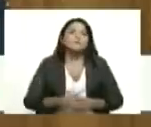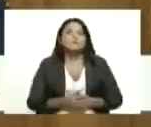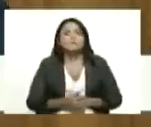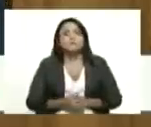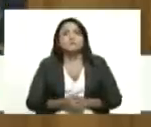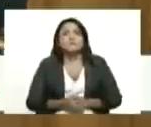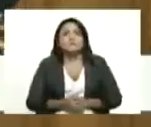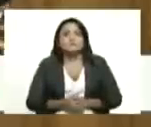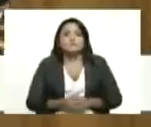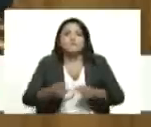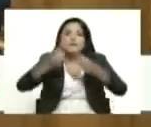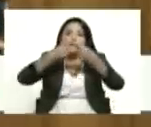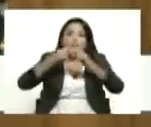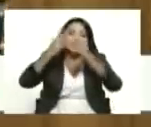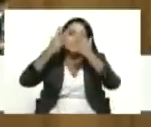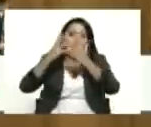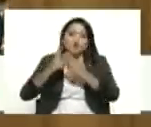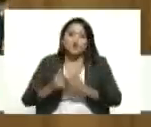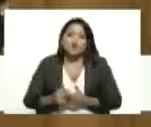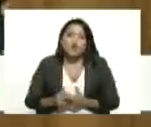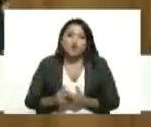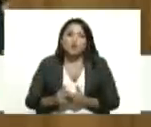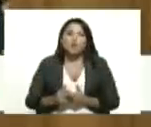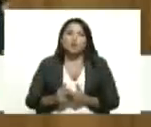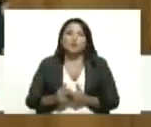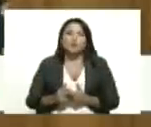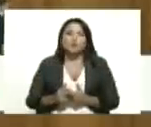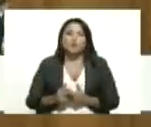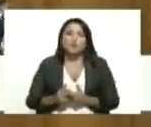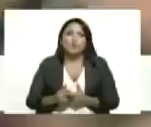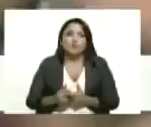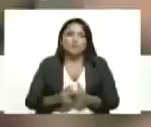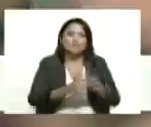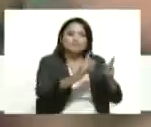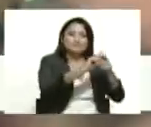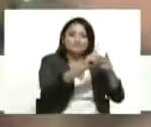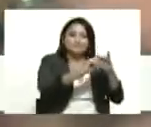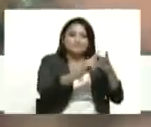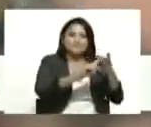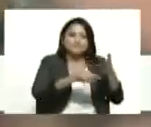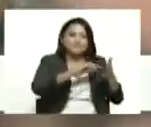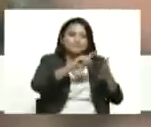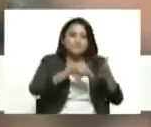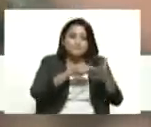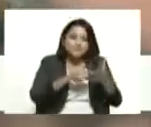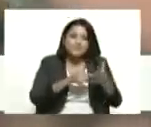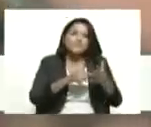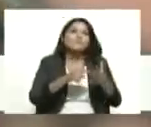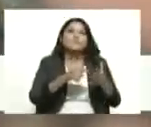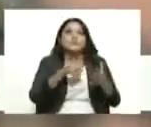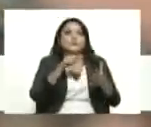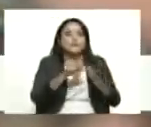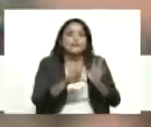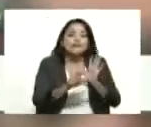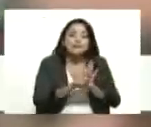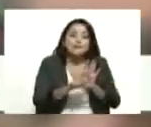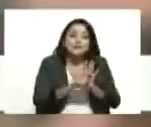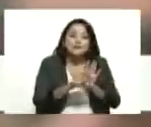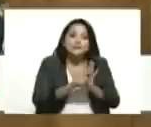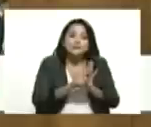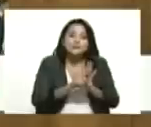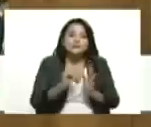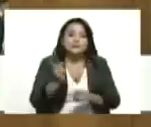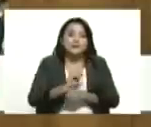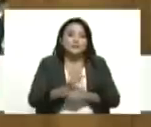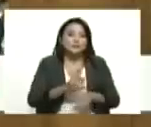administración y destino de los bienes. Administración de bienes objeto de medidas cautelares. Los bienes sobre los que se adopten las medidas cautelares previstas en esta ley quedarán de inmediato